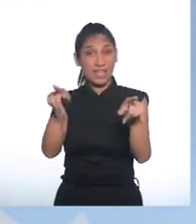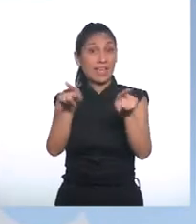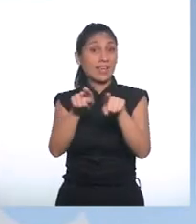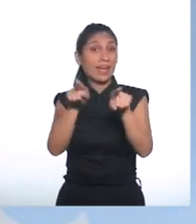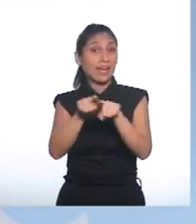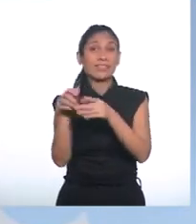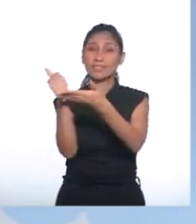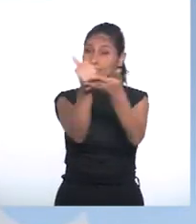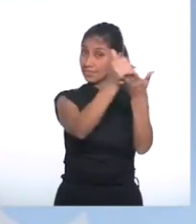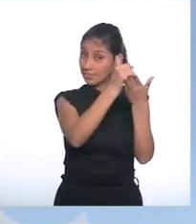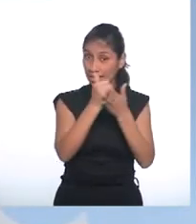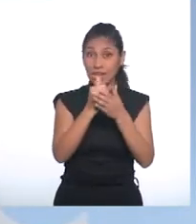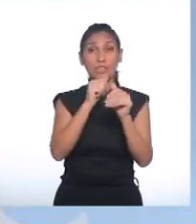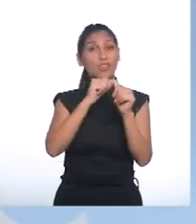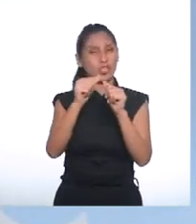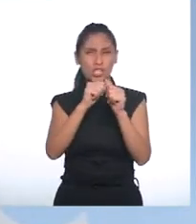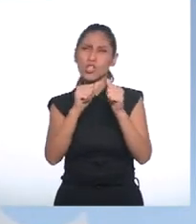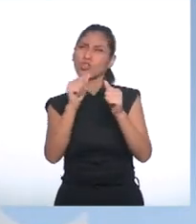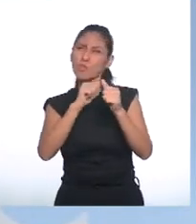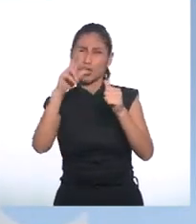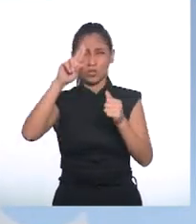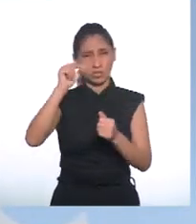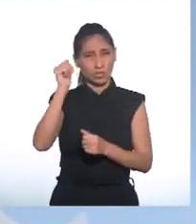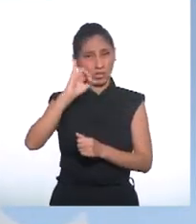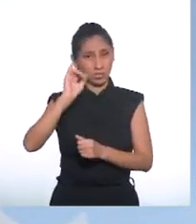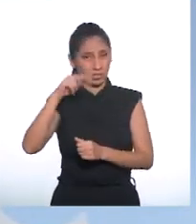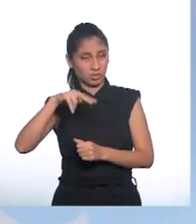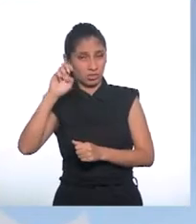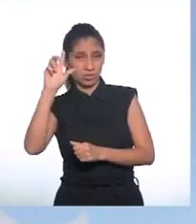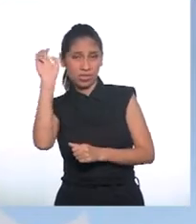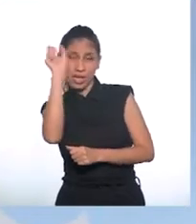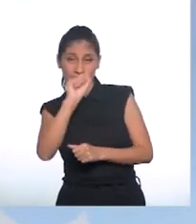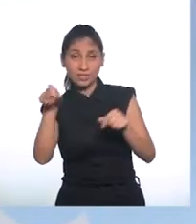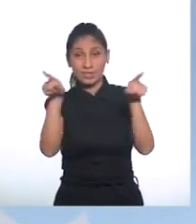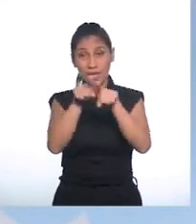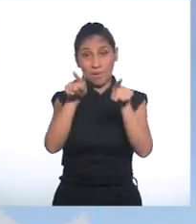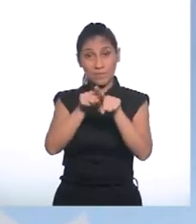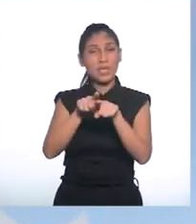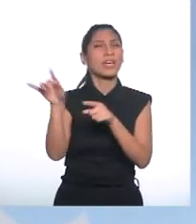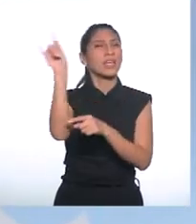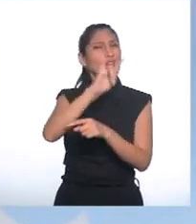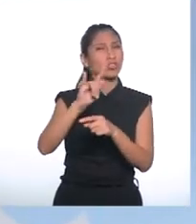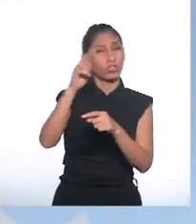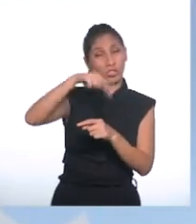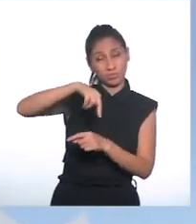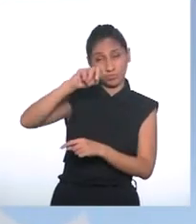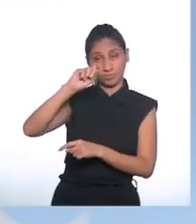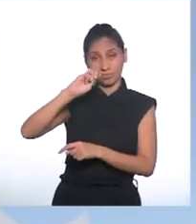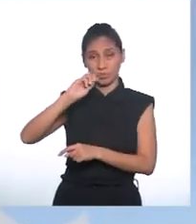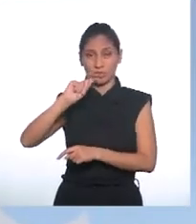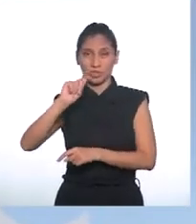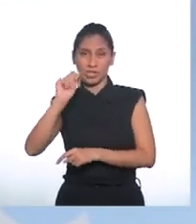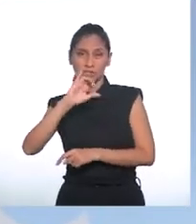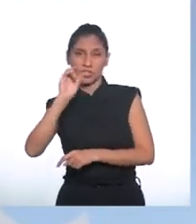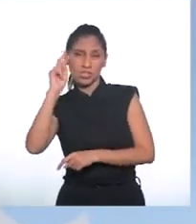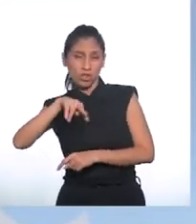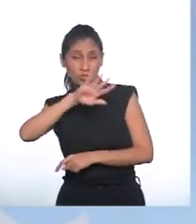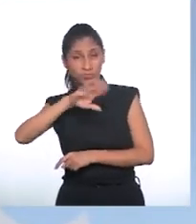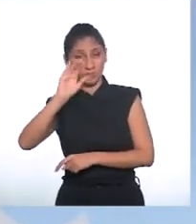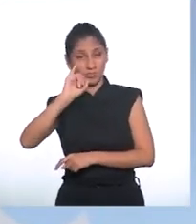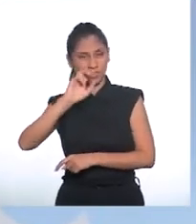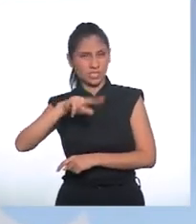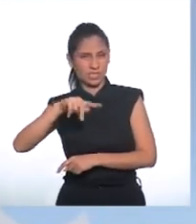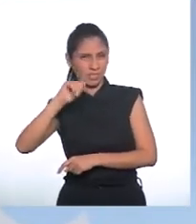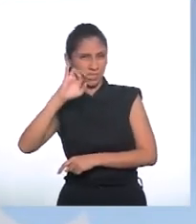números racionales, la regla de 3 y el uso de notación científica, pudimos comparar los valores de la media anual